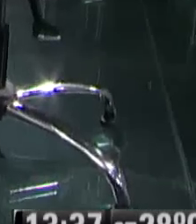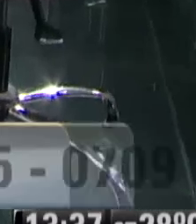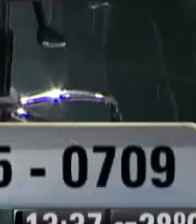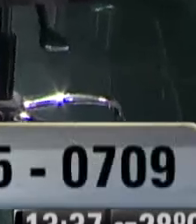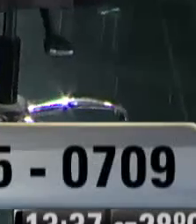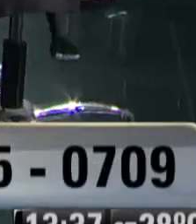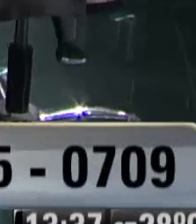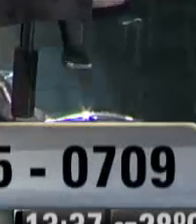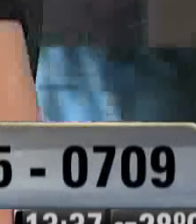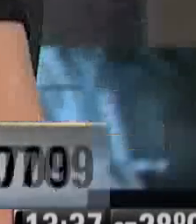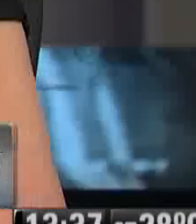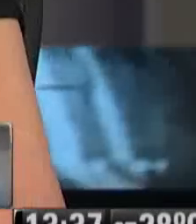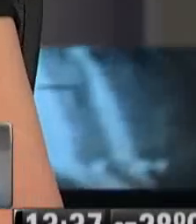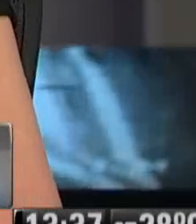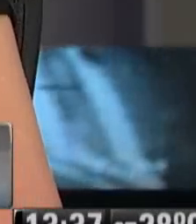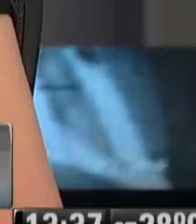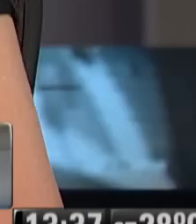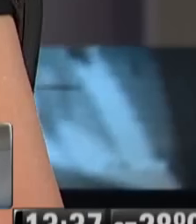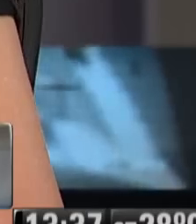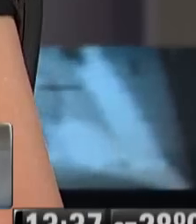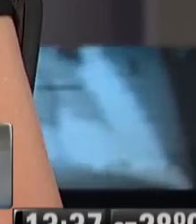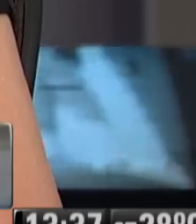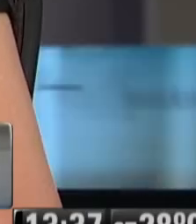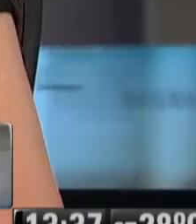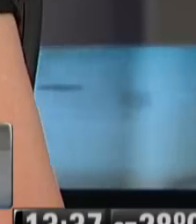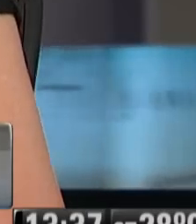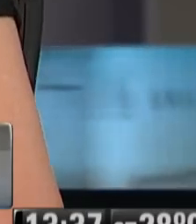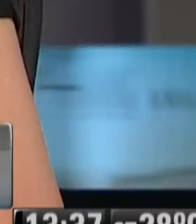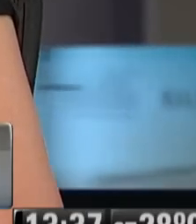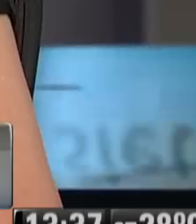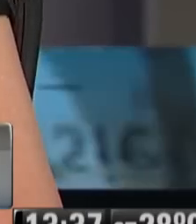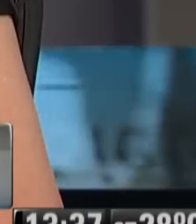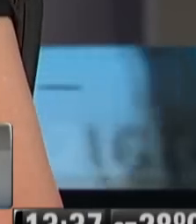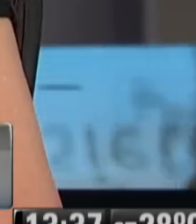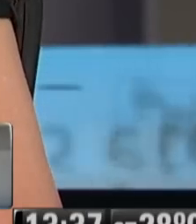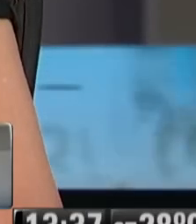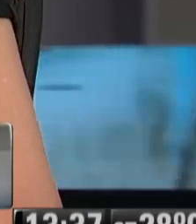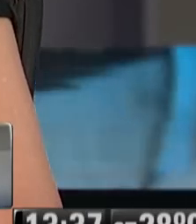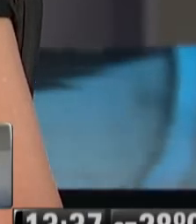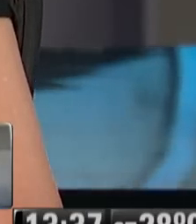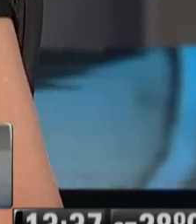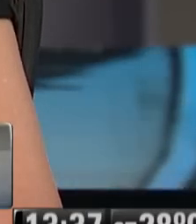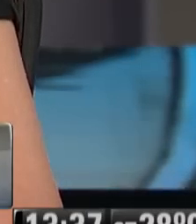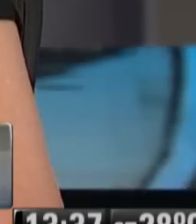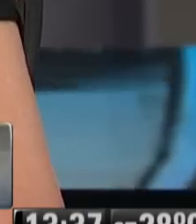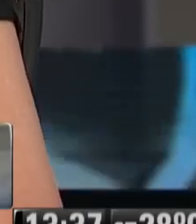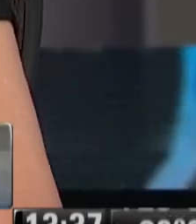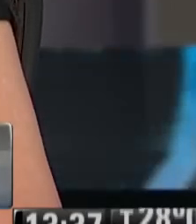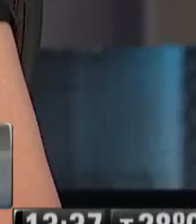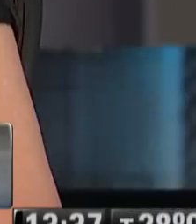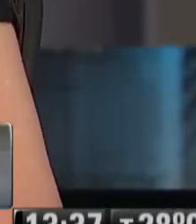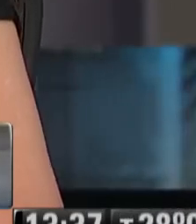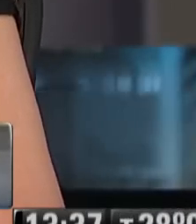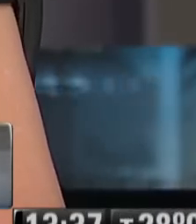Bueno, las increíbles imágenes del archivo de Canal 7, realmente fantásticos, y la edición excelente. Felicitaciones a Paolo Menghini,